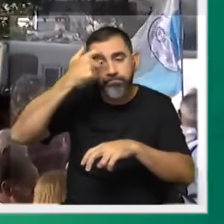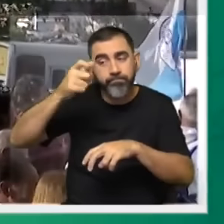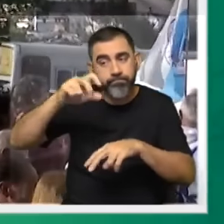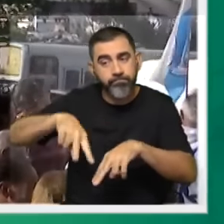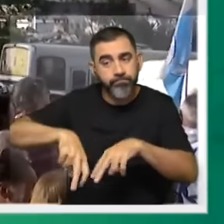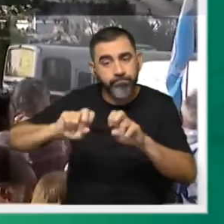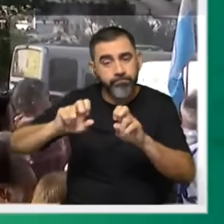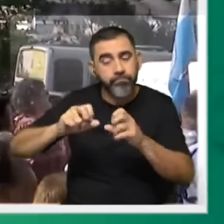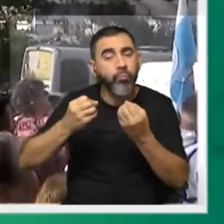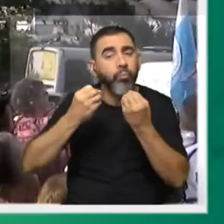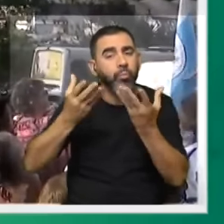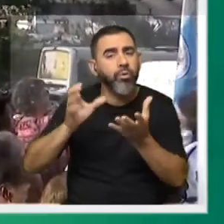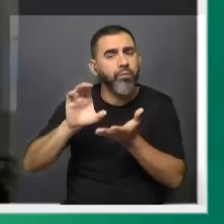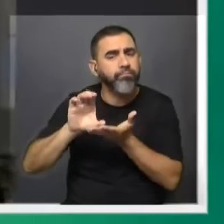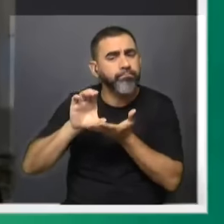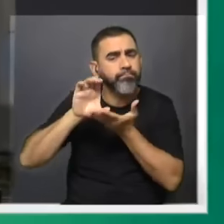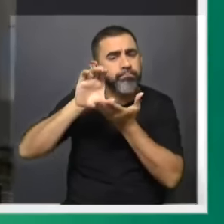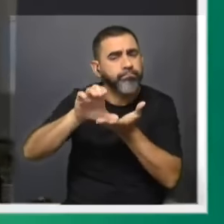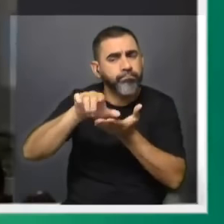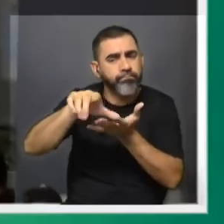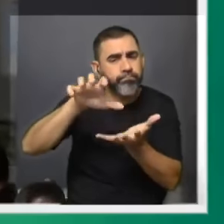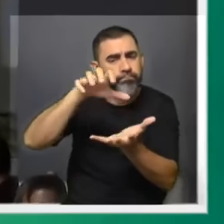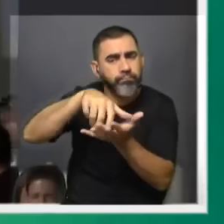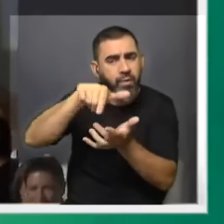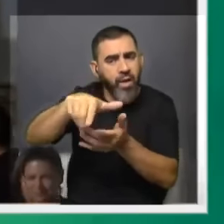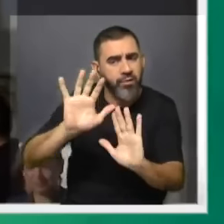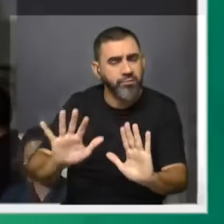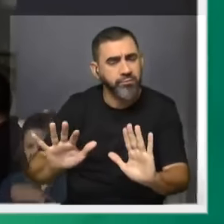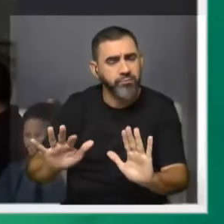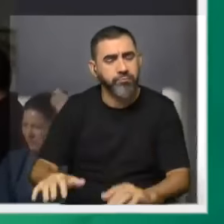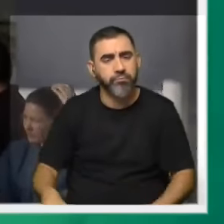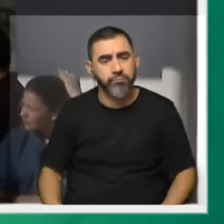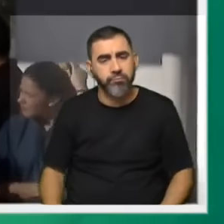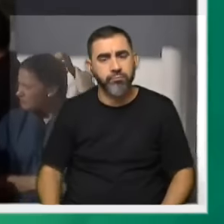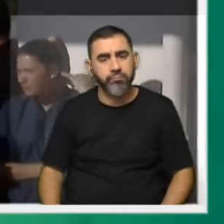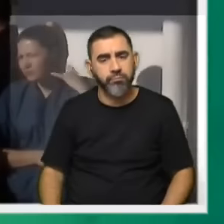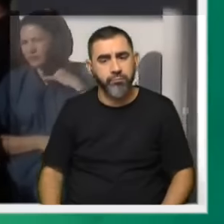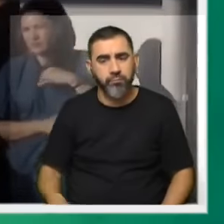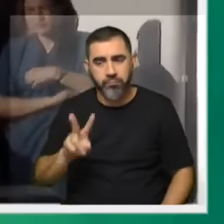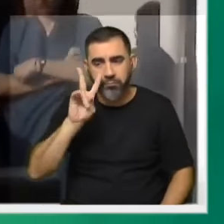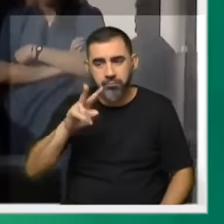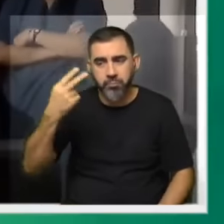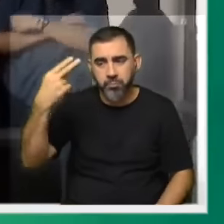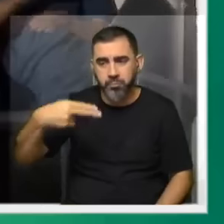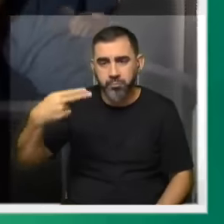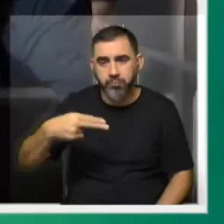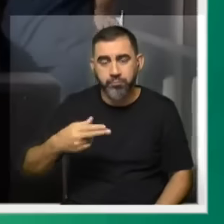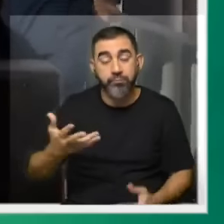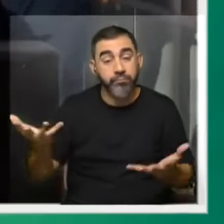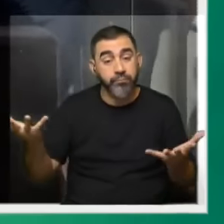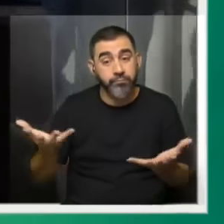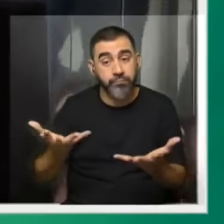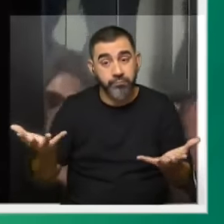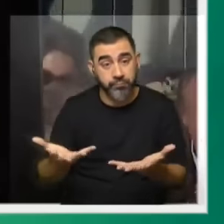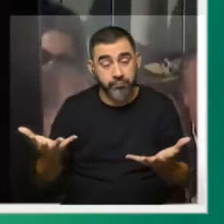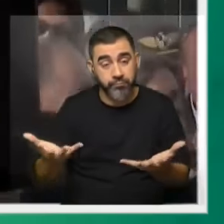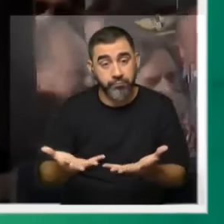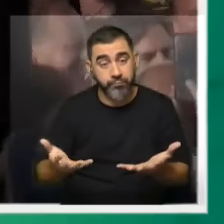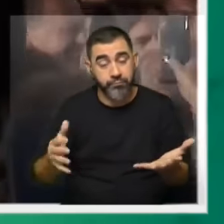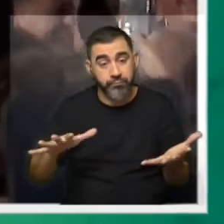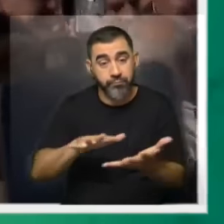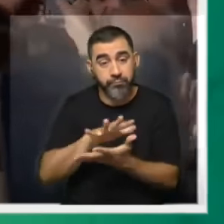apoyan que la inversión a hacer en ese lugar era esa Este nosotros nunca vimos eso ahora en este momento la